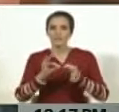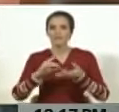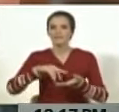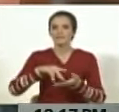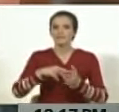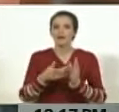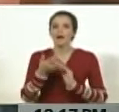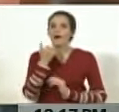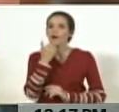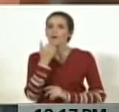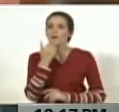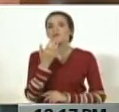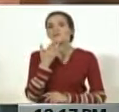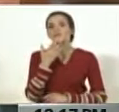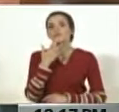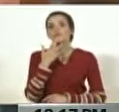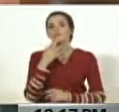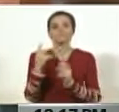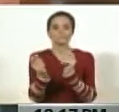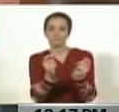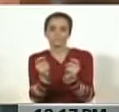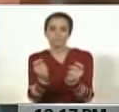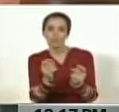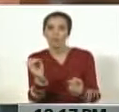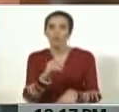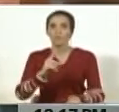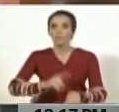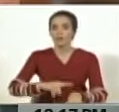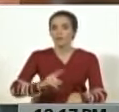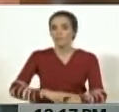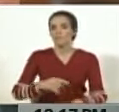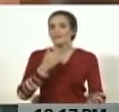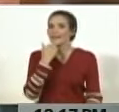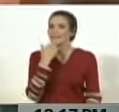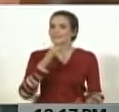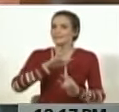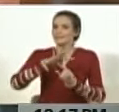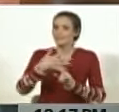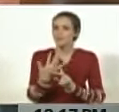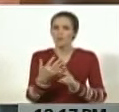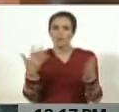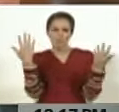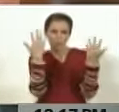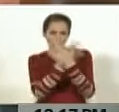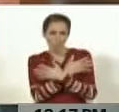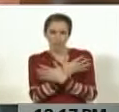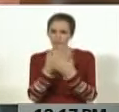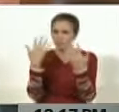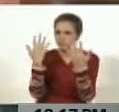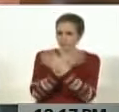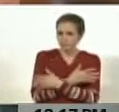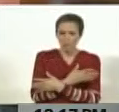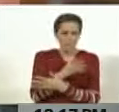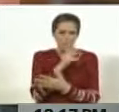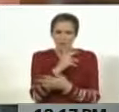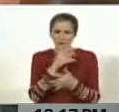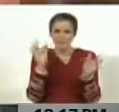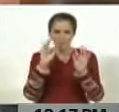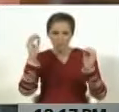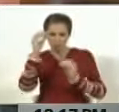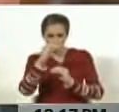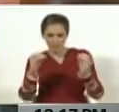decir que en los momentos de vacío o en los momentos en que haya una situación confusa, que no haya forma de darle